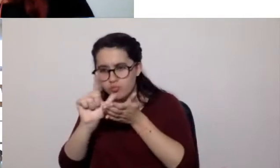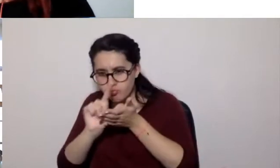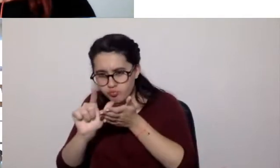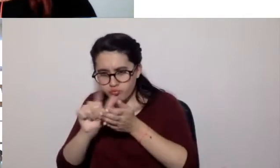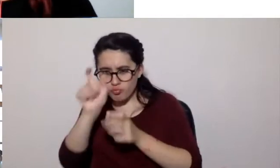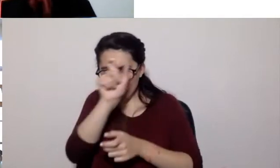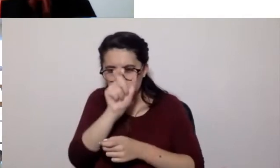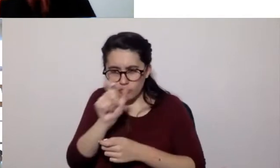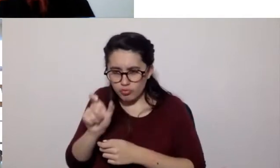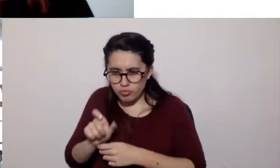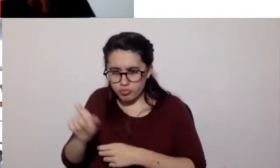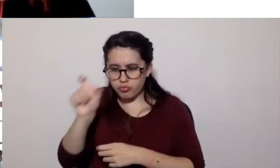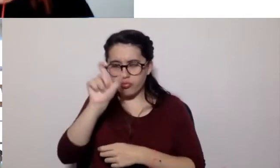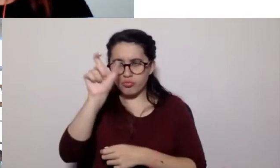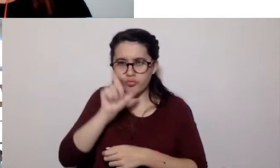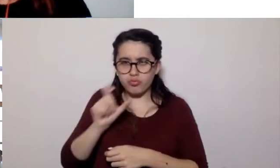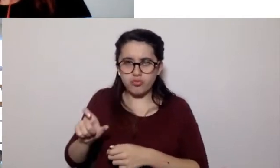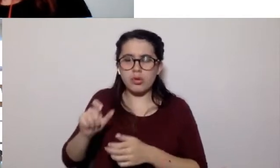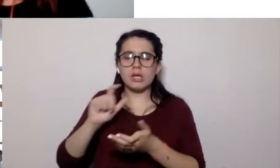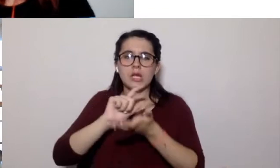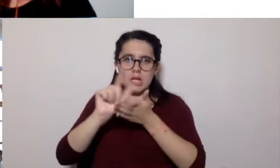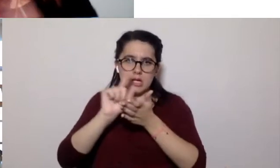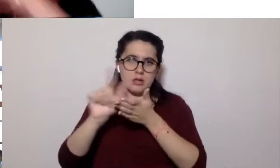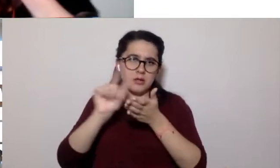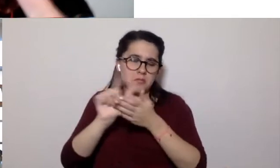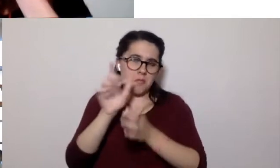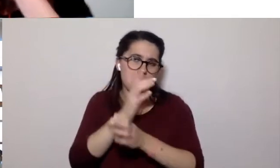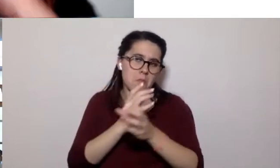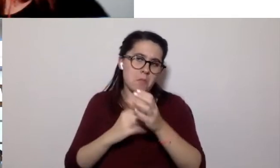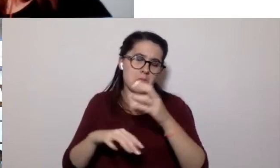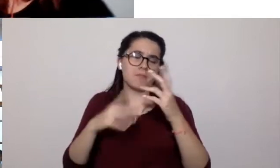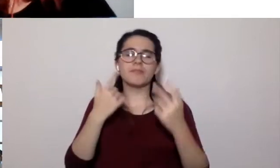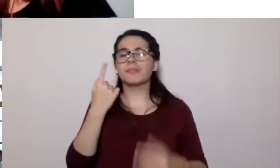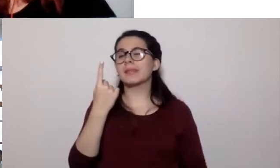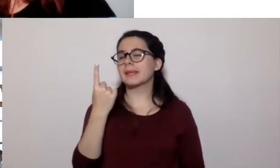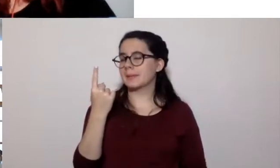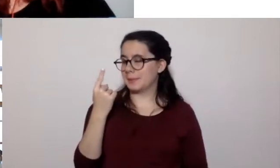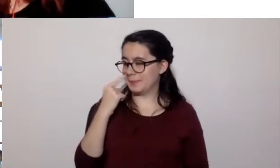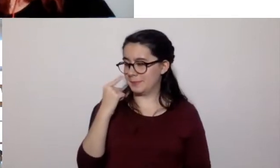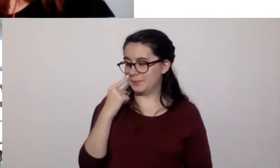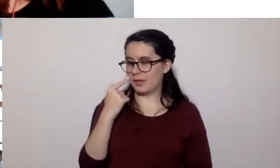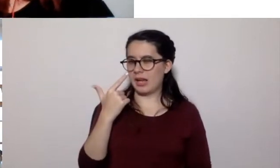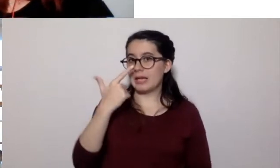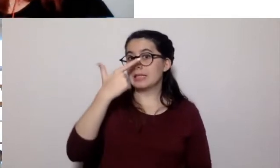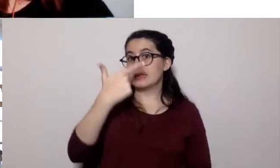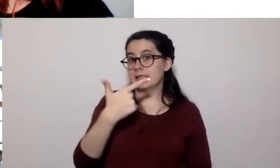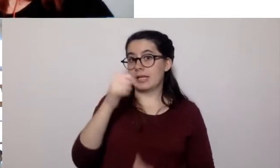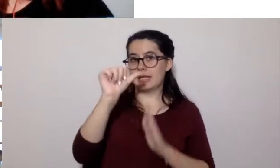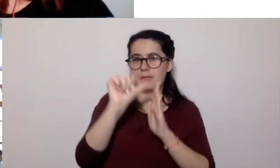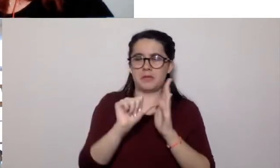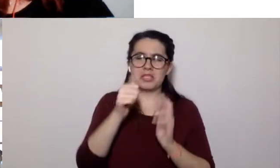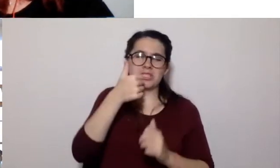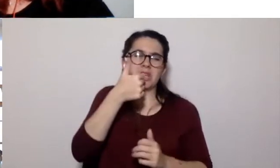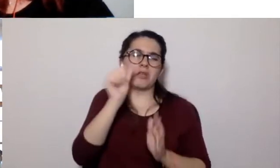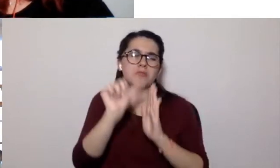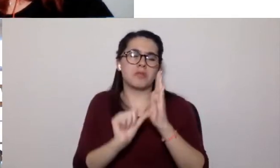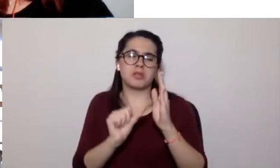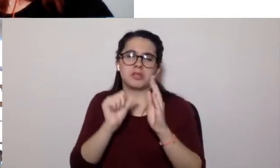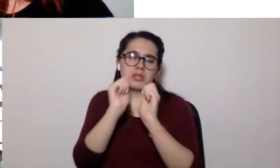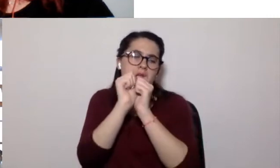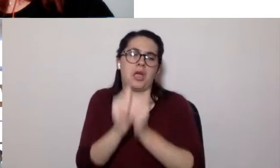Y pues, sí, pero, yo creo que, fíjate, llevamos 7 meses, ¿no? Guardados, 6 meses guardados.